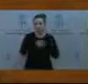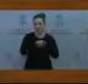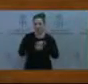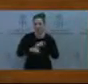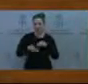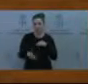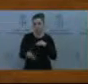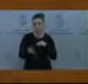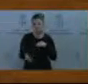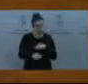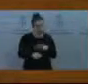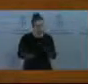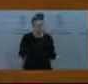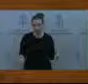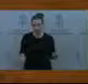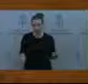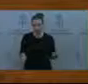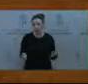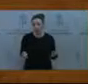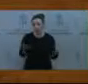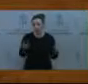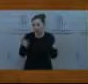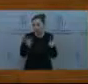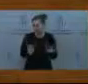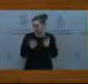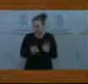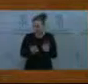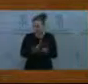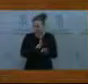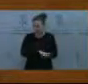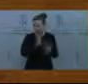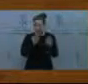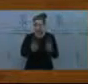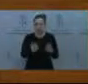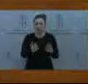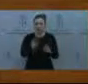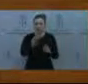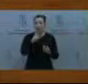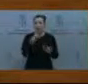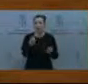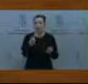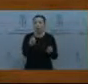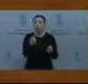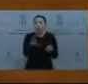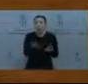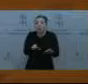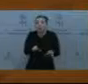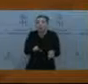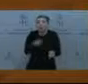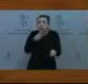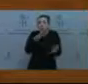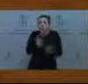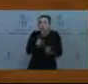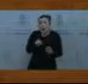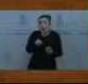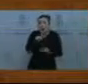bastante inequívoco de la izquierda, que primero es rezagada, luego es chapucera y luego, sobre todo, se alborota